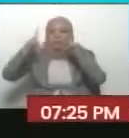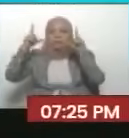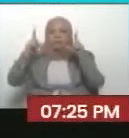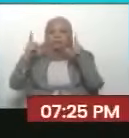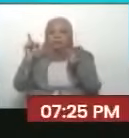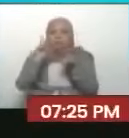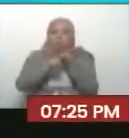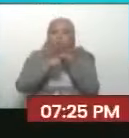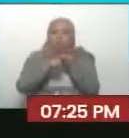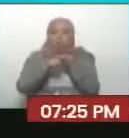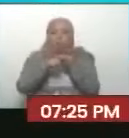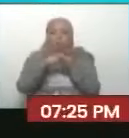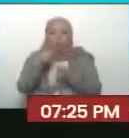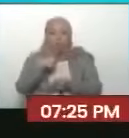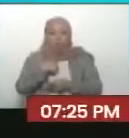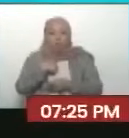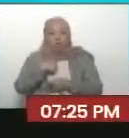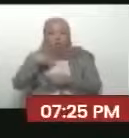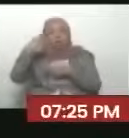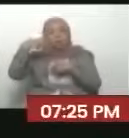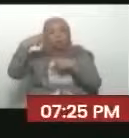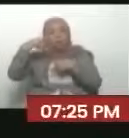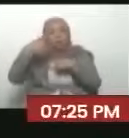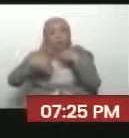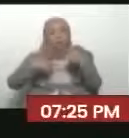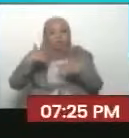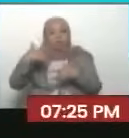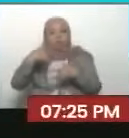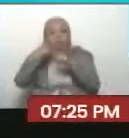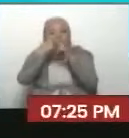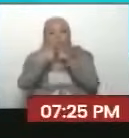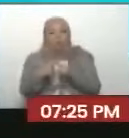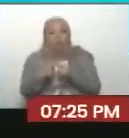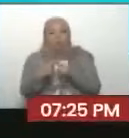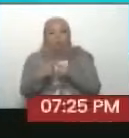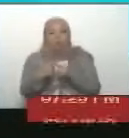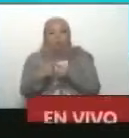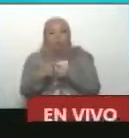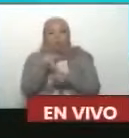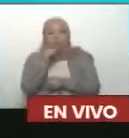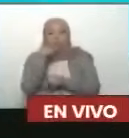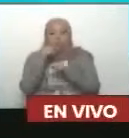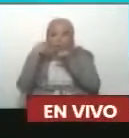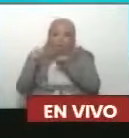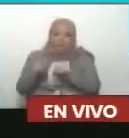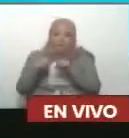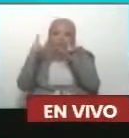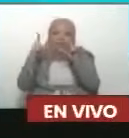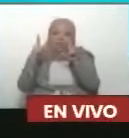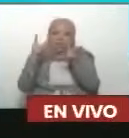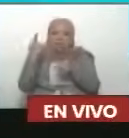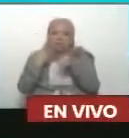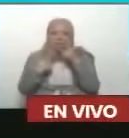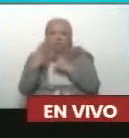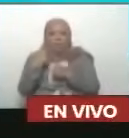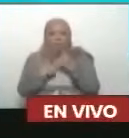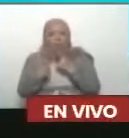yo tengo en mis redes sociales acceso a los datos míos. Es impresionante la